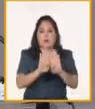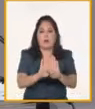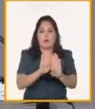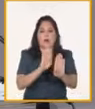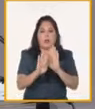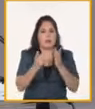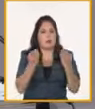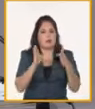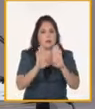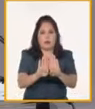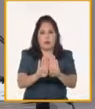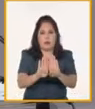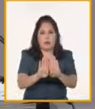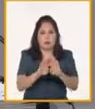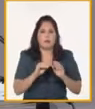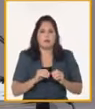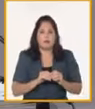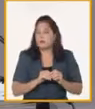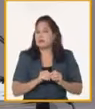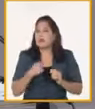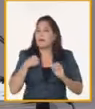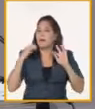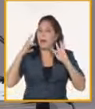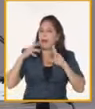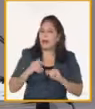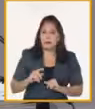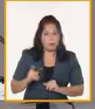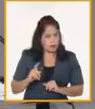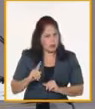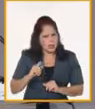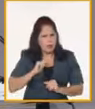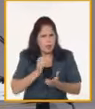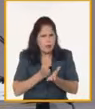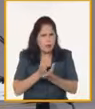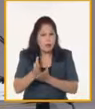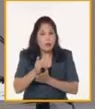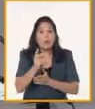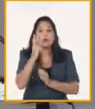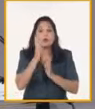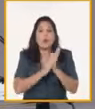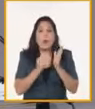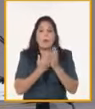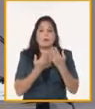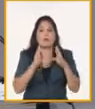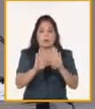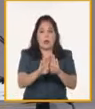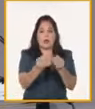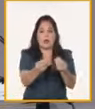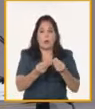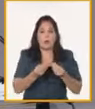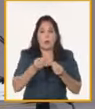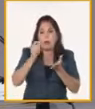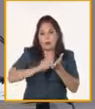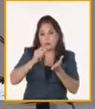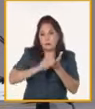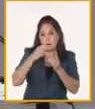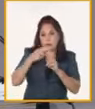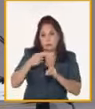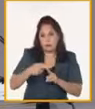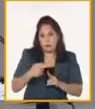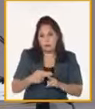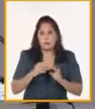actividad si no estamos cerrando porque se lo que se pretende es que se mantenga la prestación de servicios La producciones de de bienes